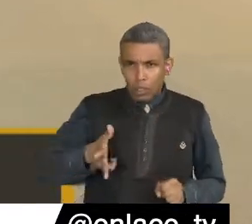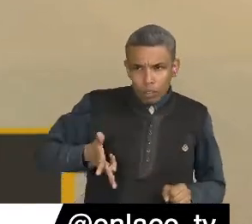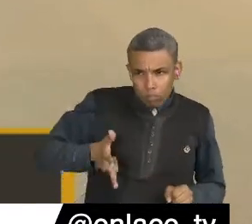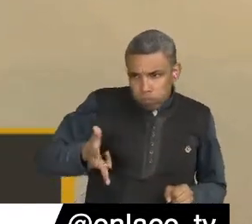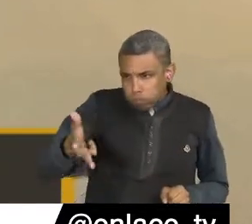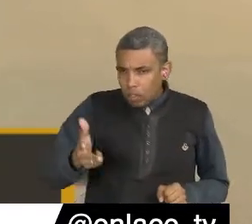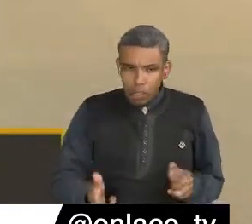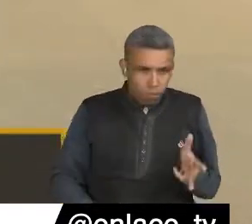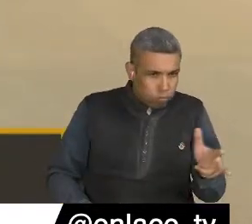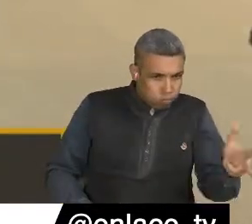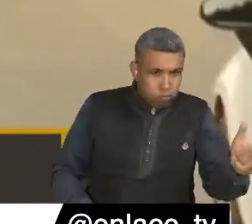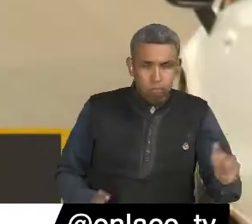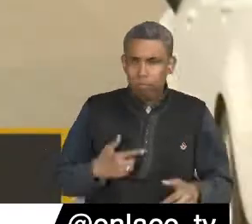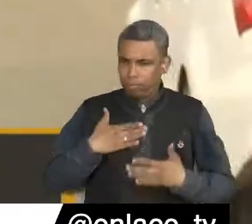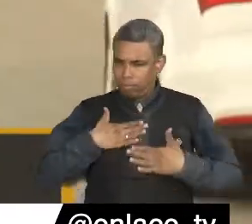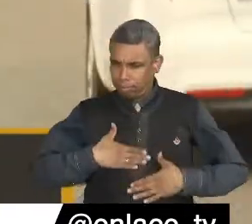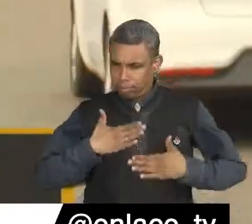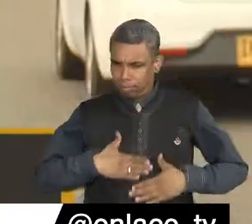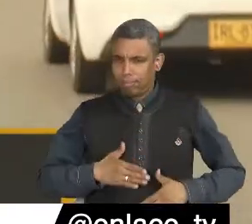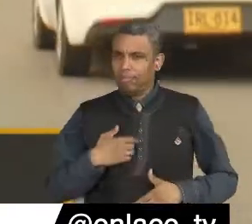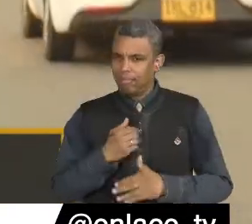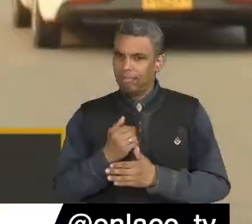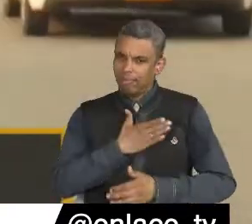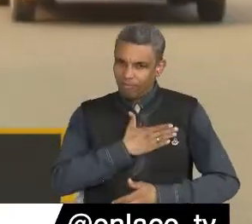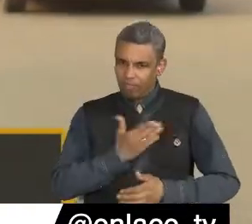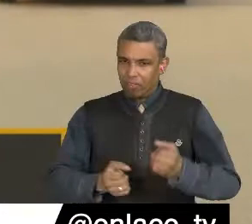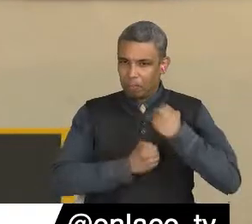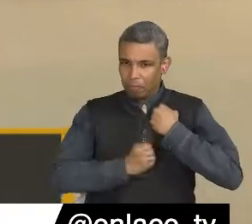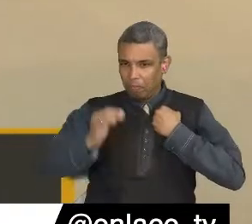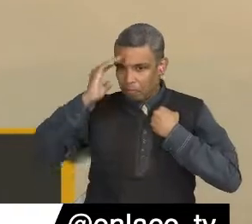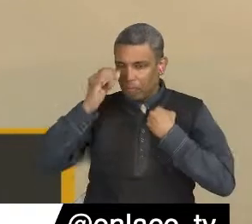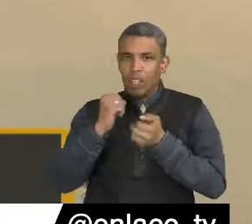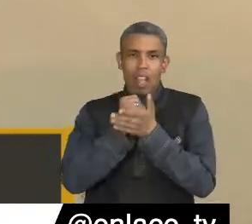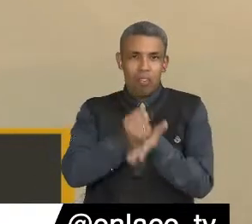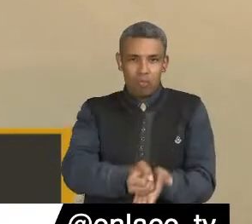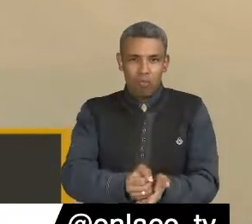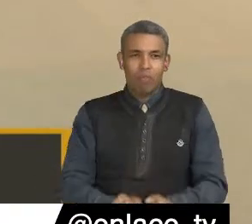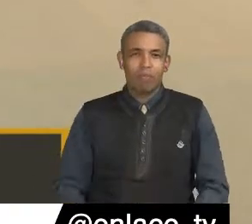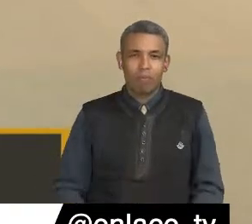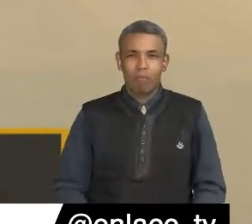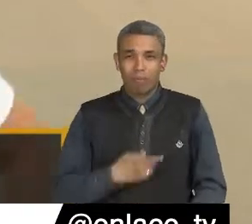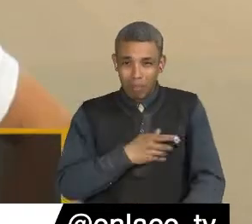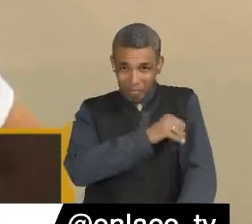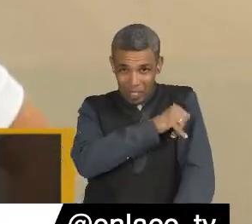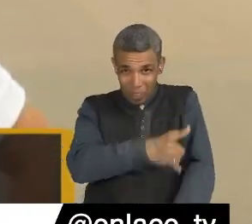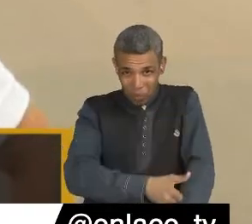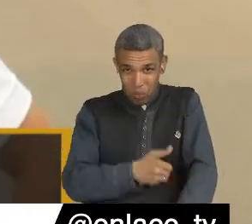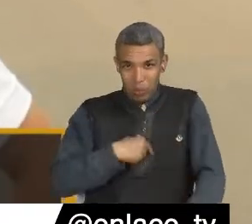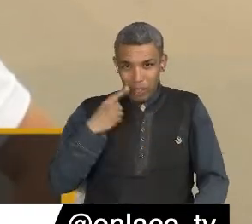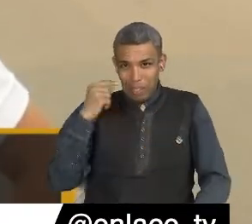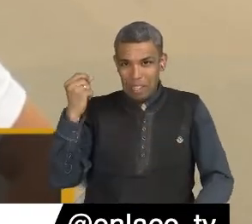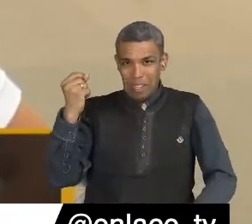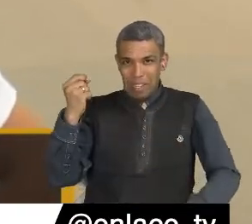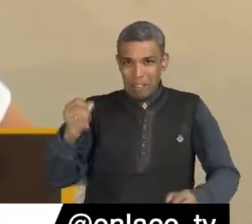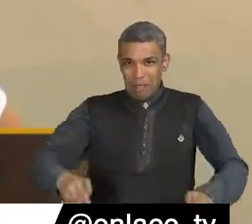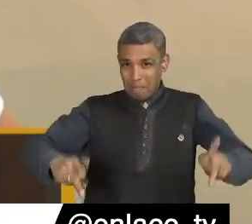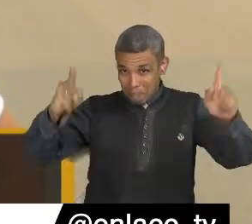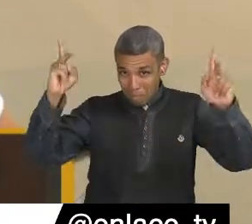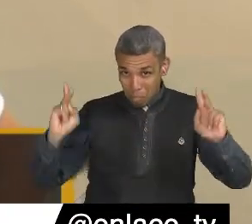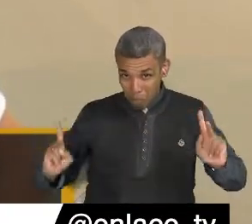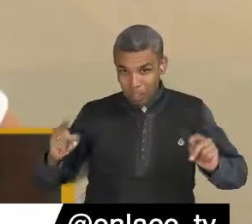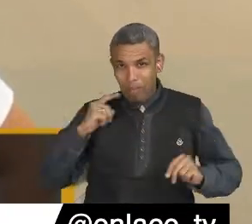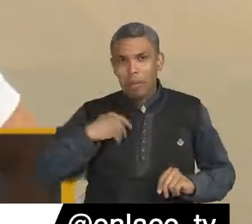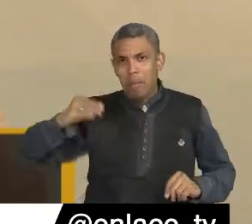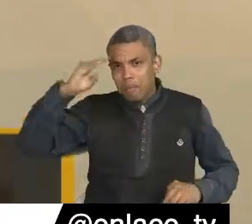vías de Santander y también de Antioquia. Lo hicieron justo aquí en el puente que comunica a la población de Yondó. Aproximadamente 300 uniformados del ejército estarán